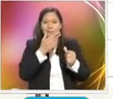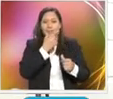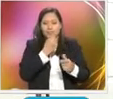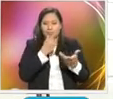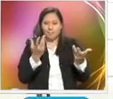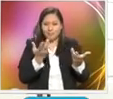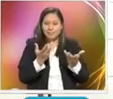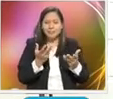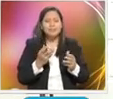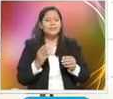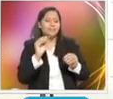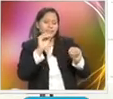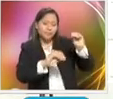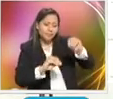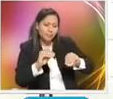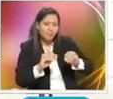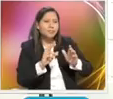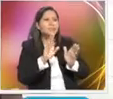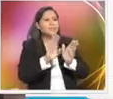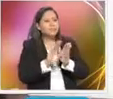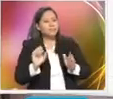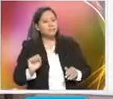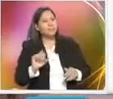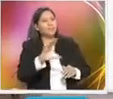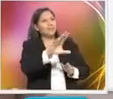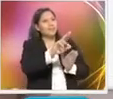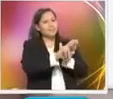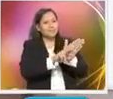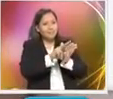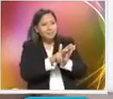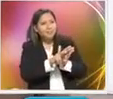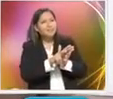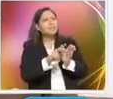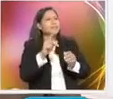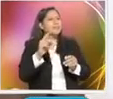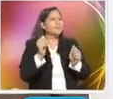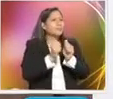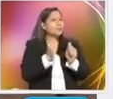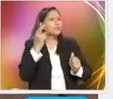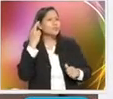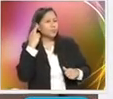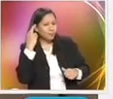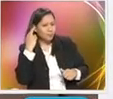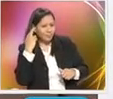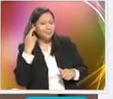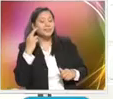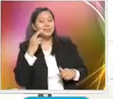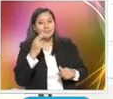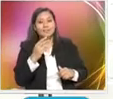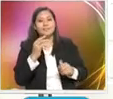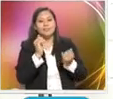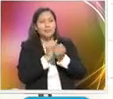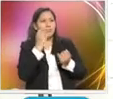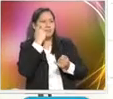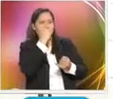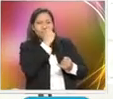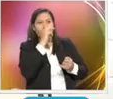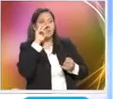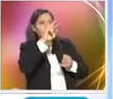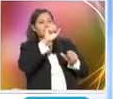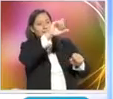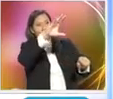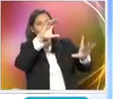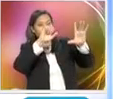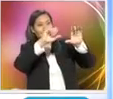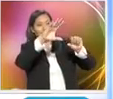a través de la reproducción de efectos sonoros y en este caso además efectos visuales. Me